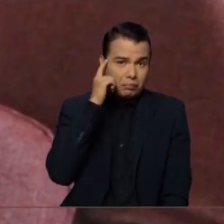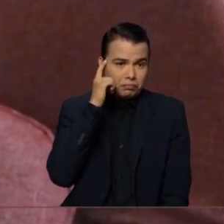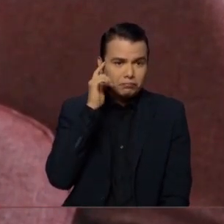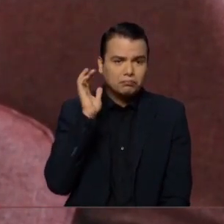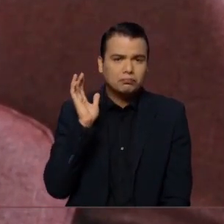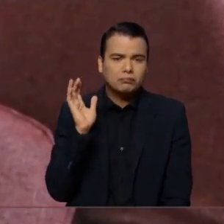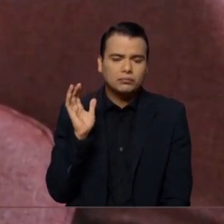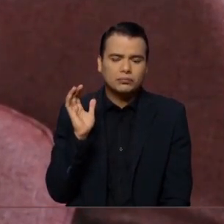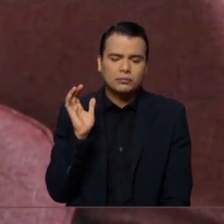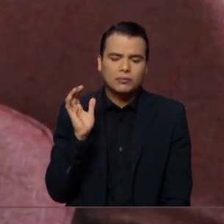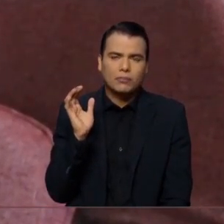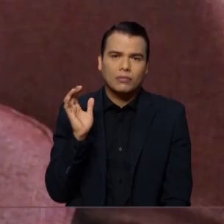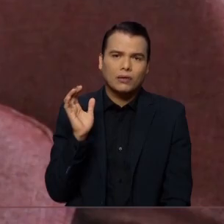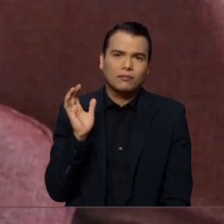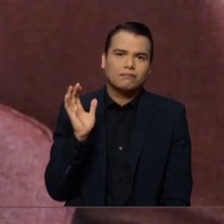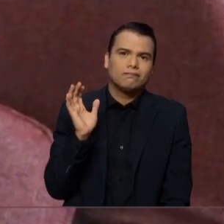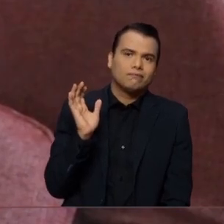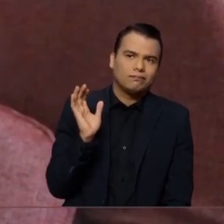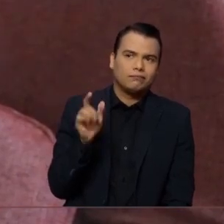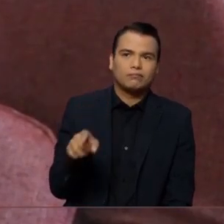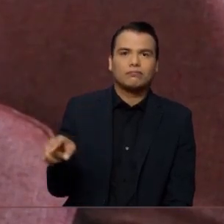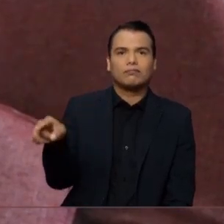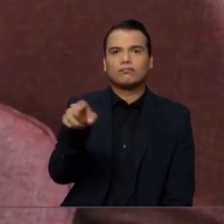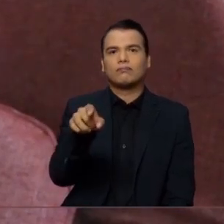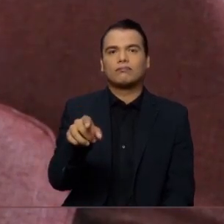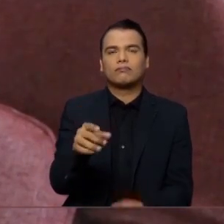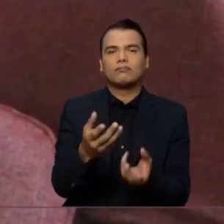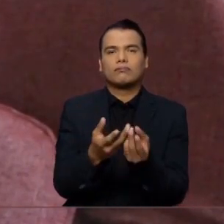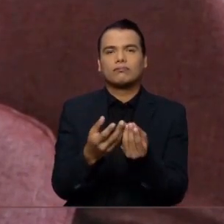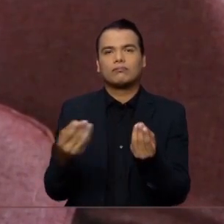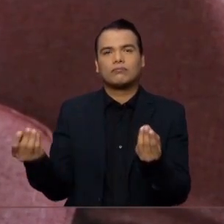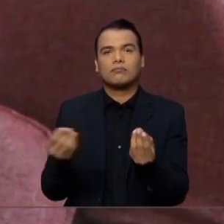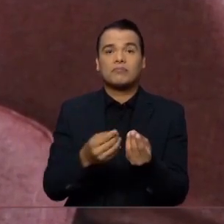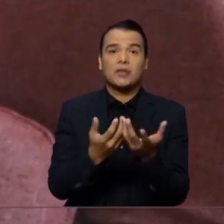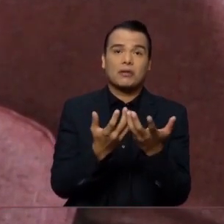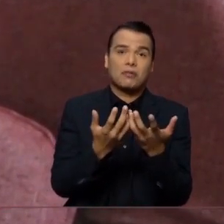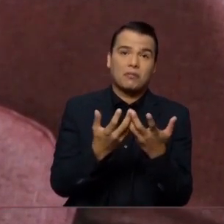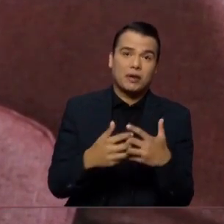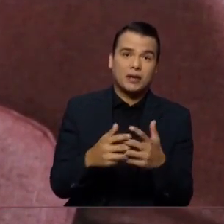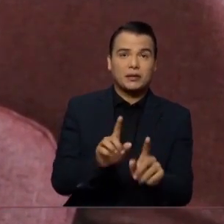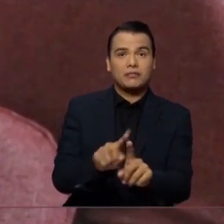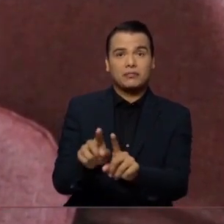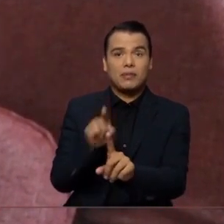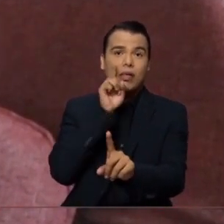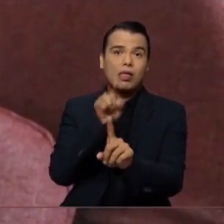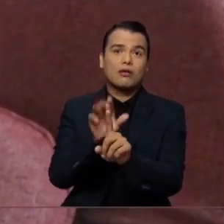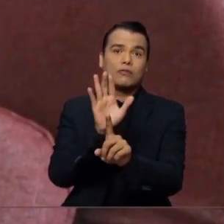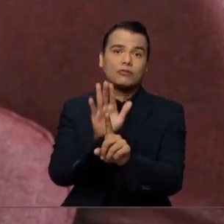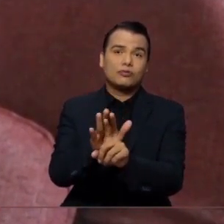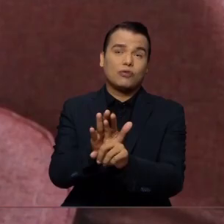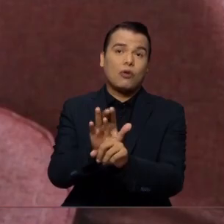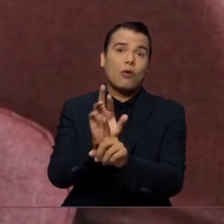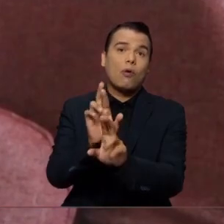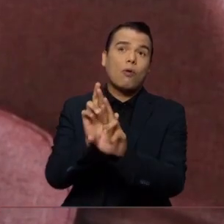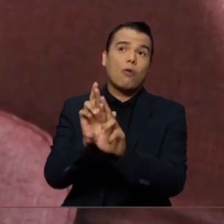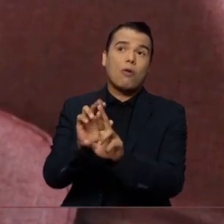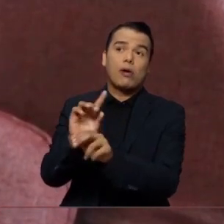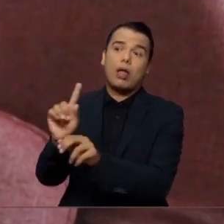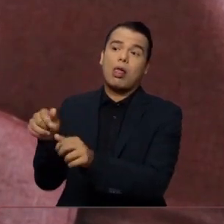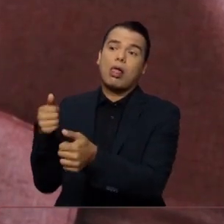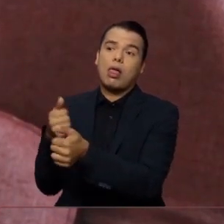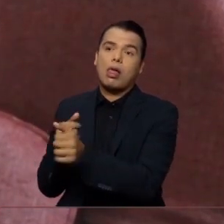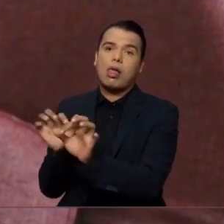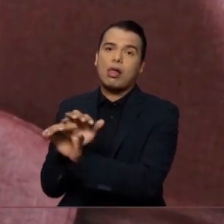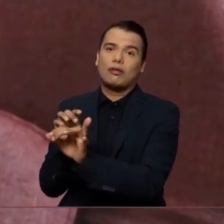que, aparte de los intereses de los ganaderos, logre representar intereses más allá de los sectores